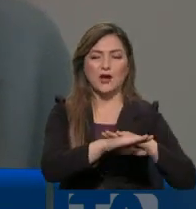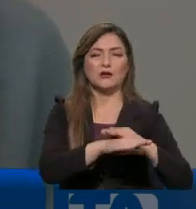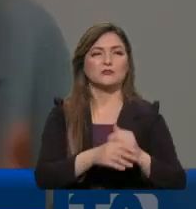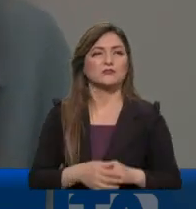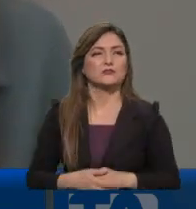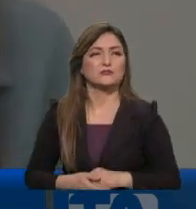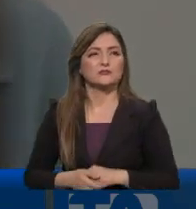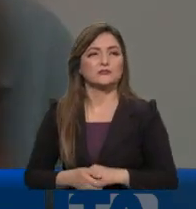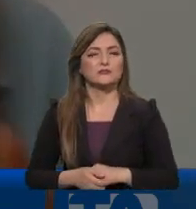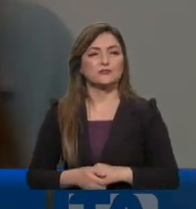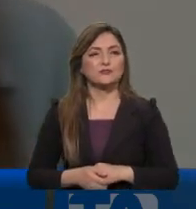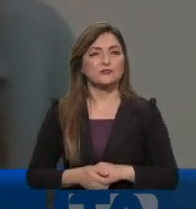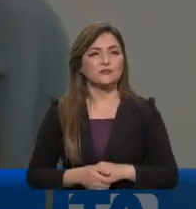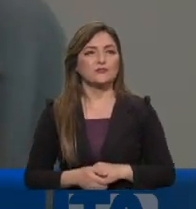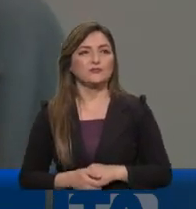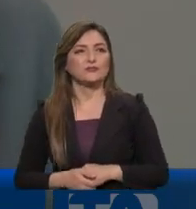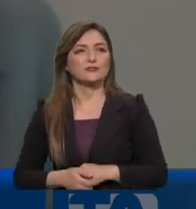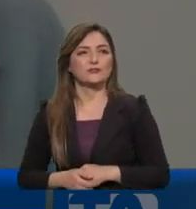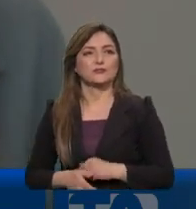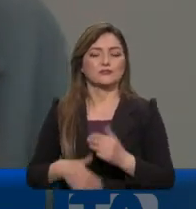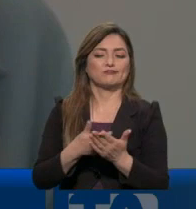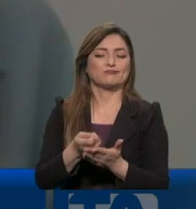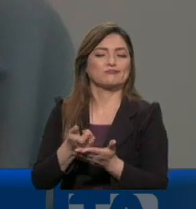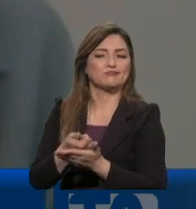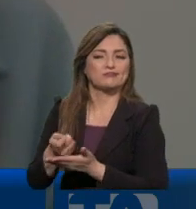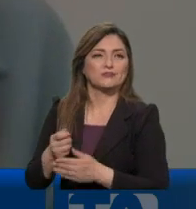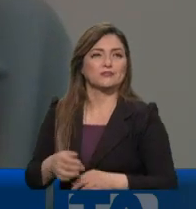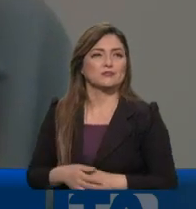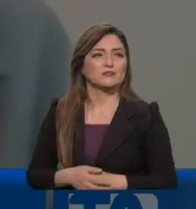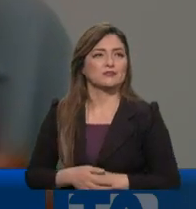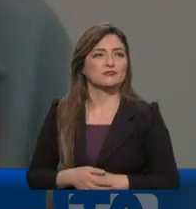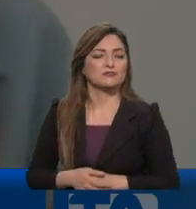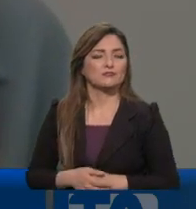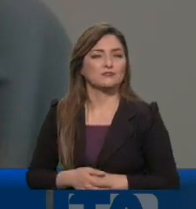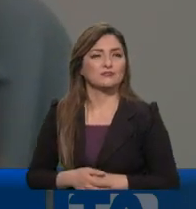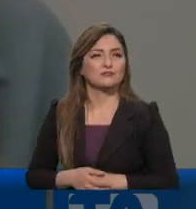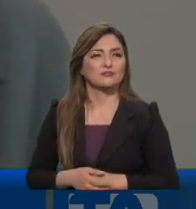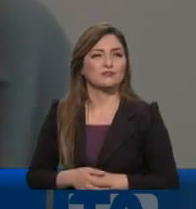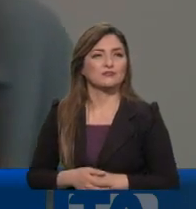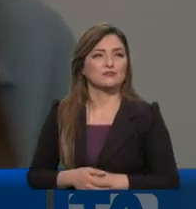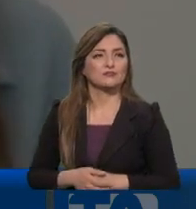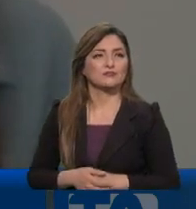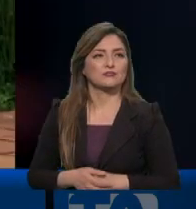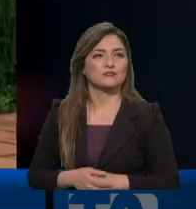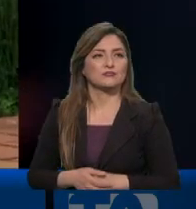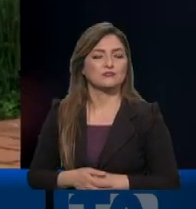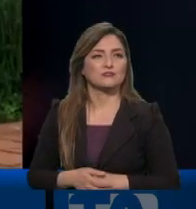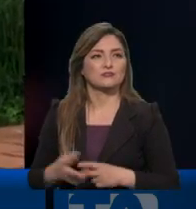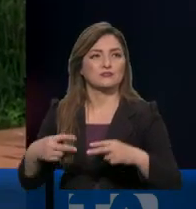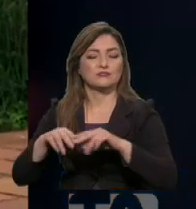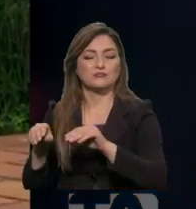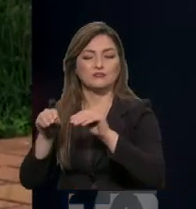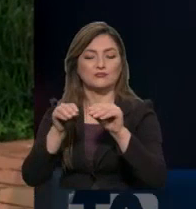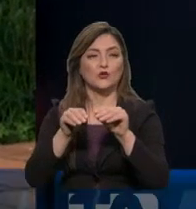ha enfocado en todos los gastos que hemos hecho, porque ni siquiera ella tomó ese valor para algo a futuro.